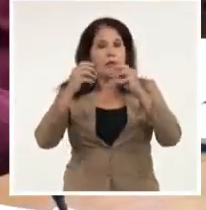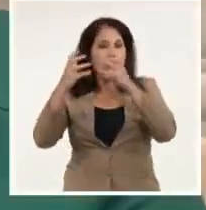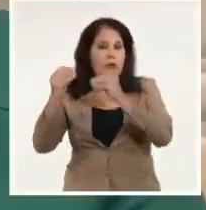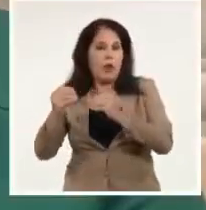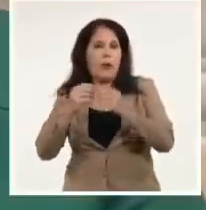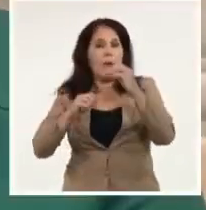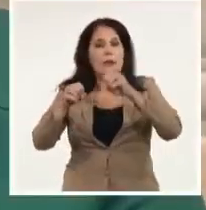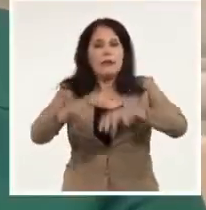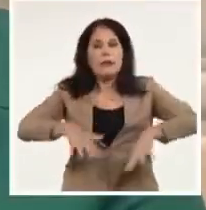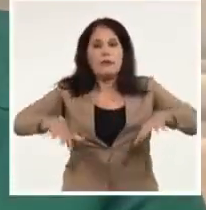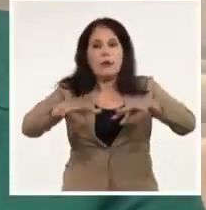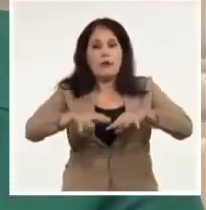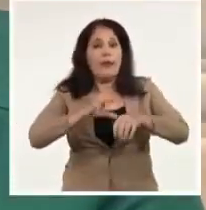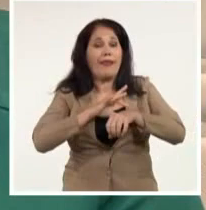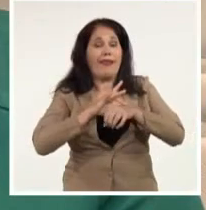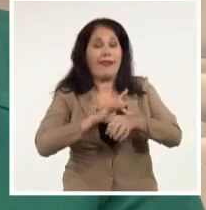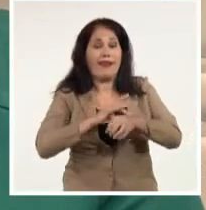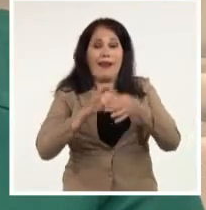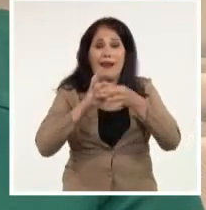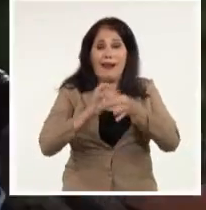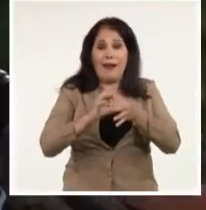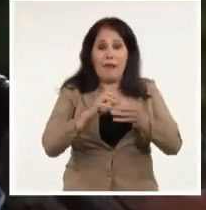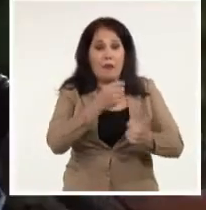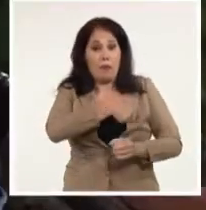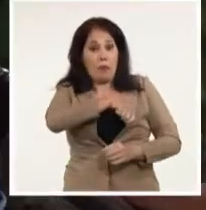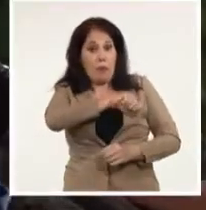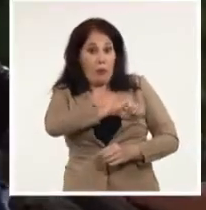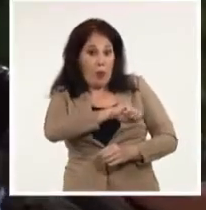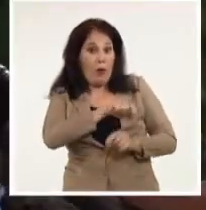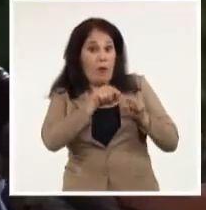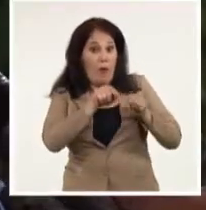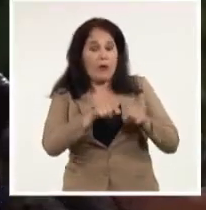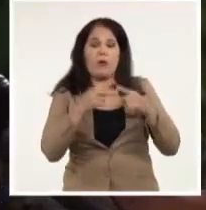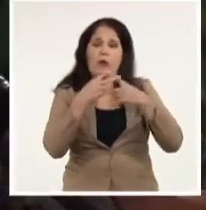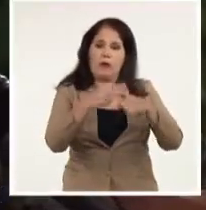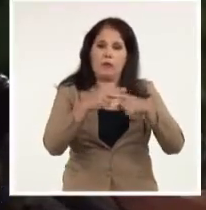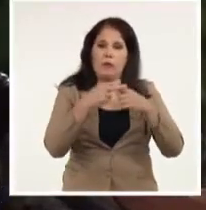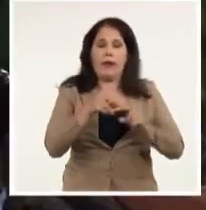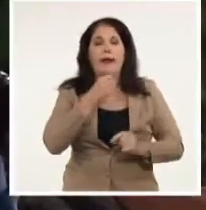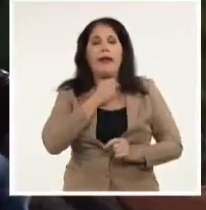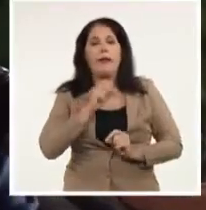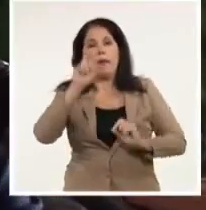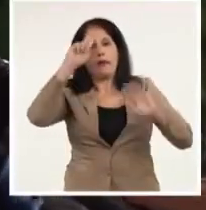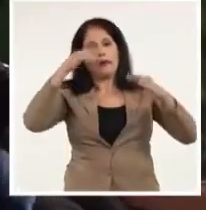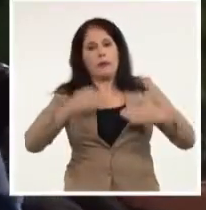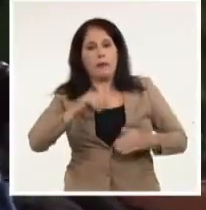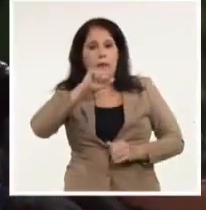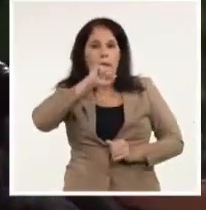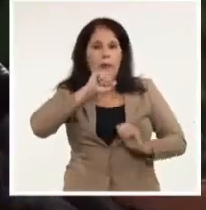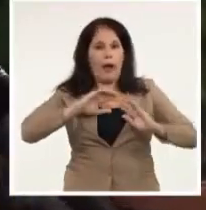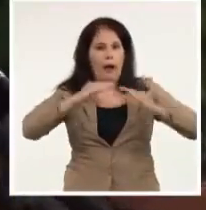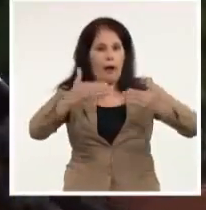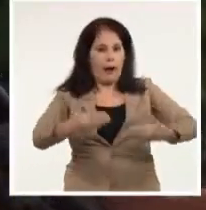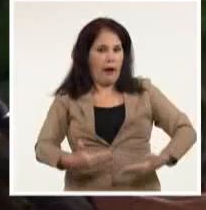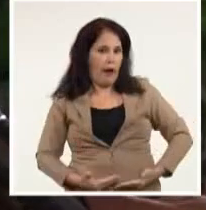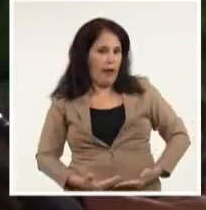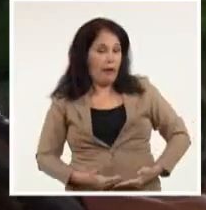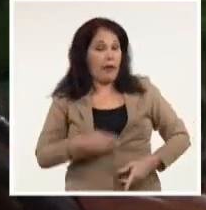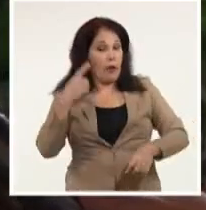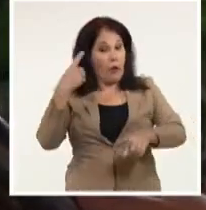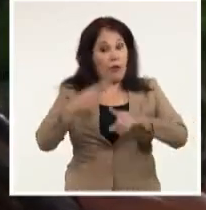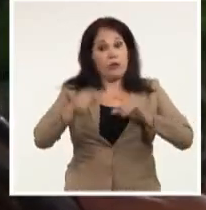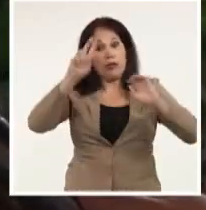principales problemas de salud de la población cubana. Programa materno-infantil, la salud de la madre y el niño, la salud de la mujer en la edad